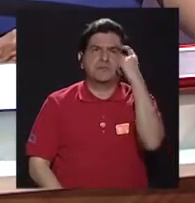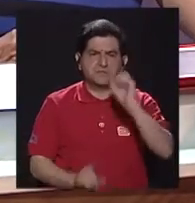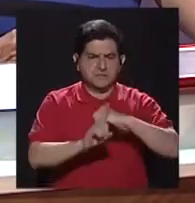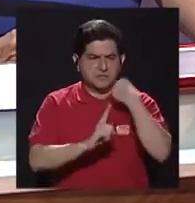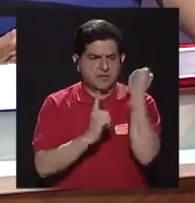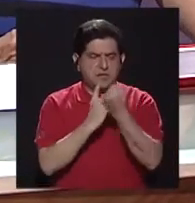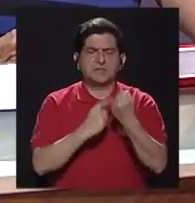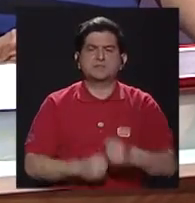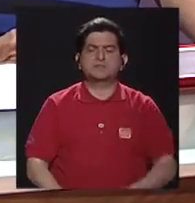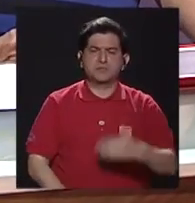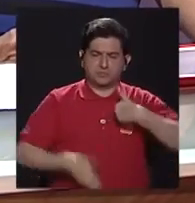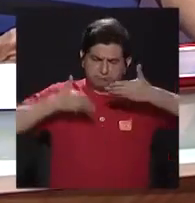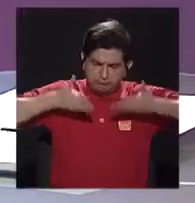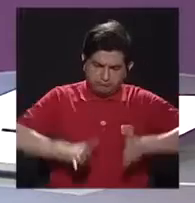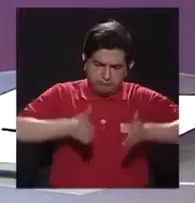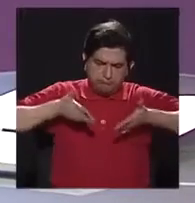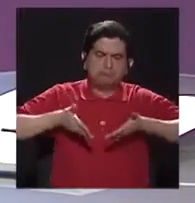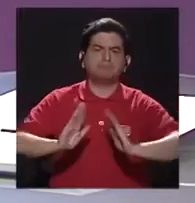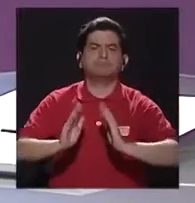de la reproducción.